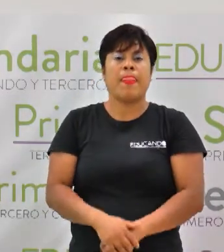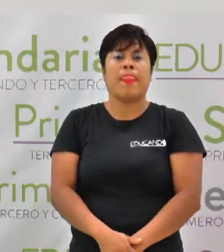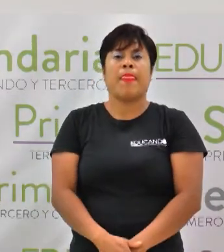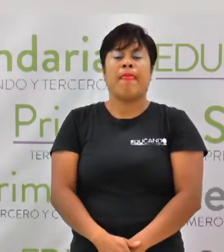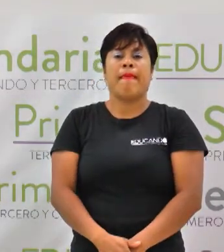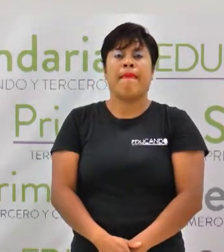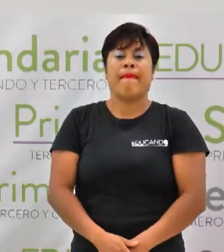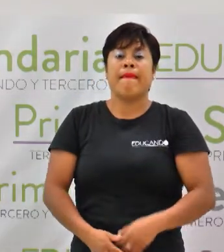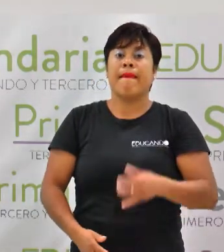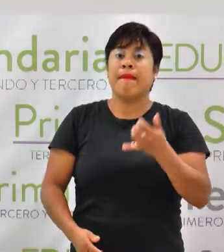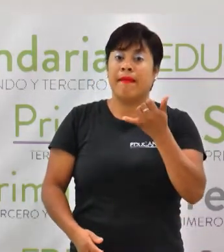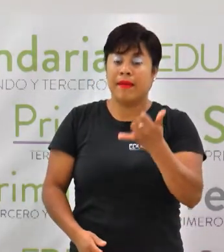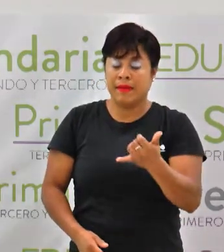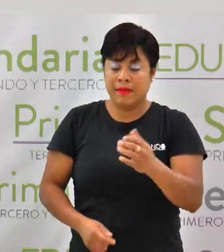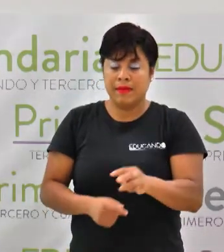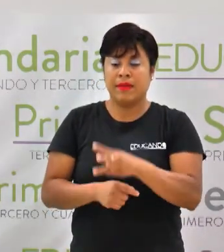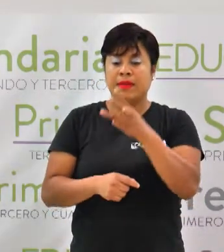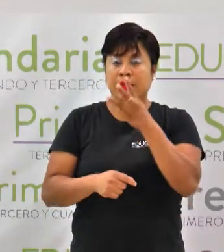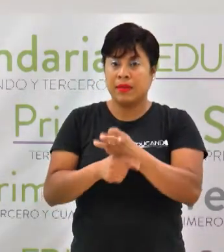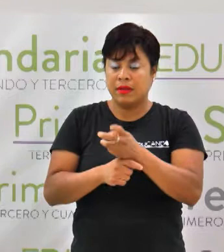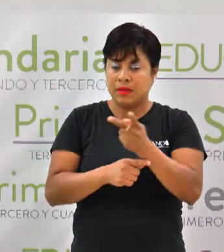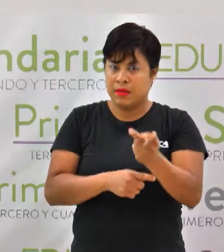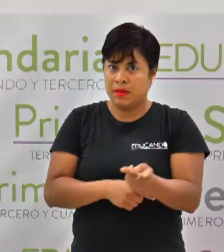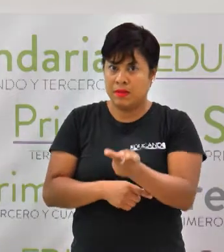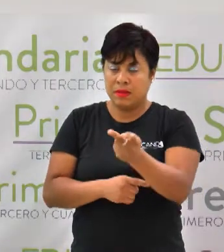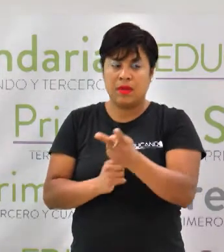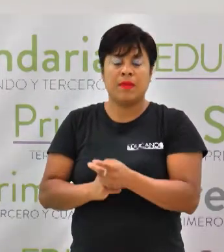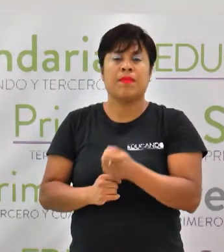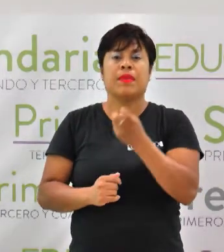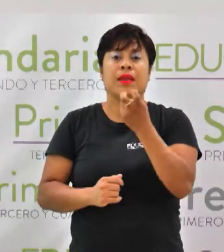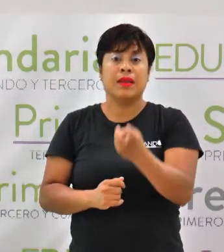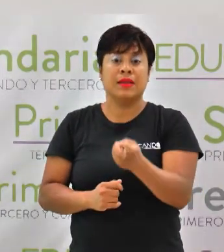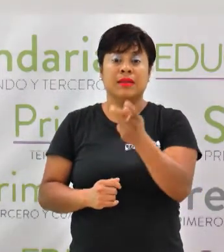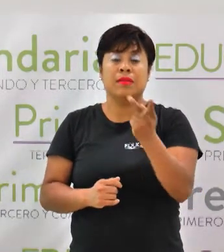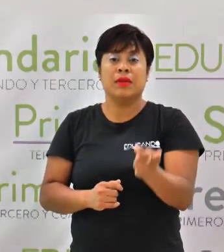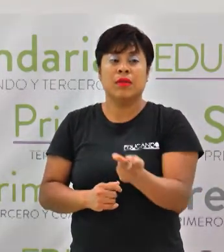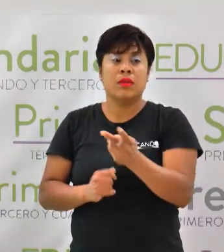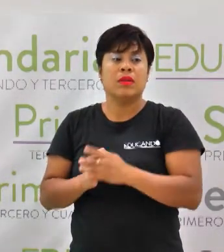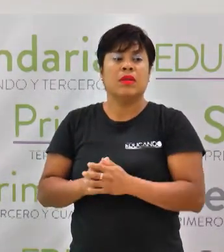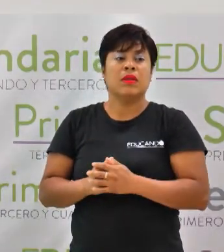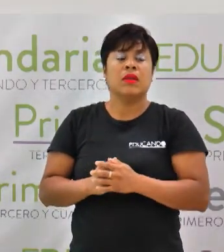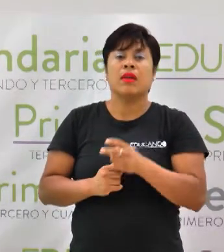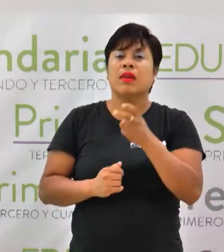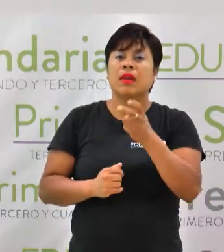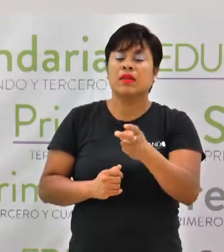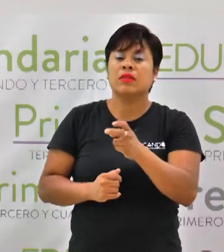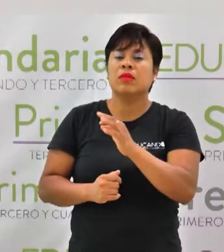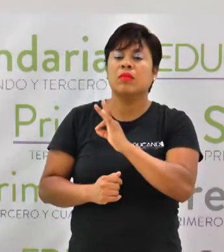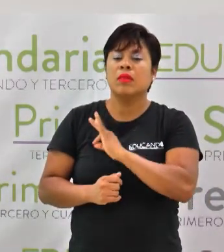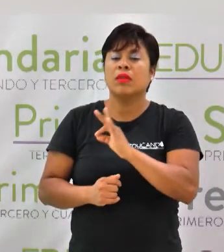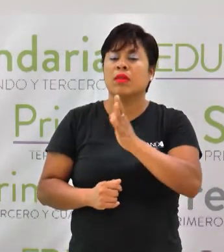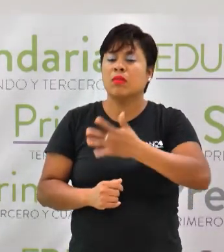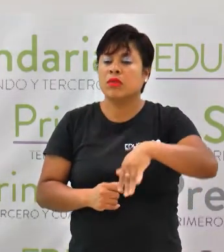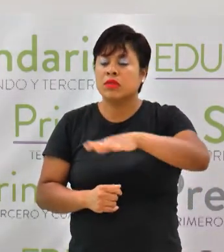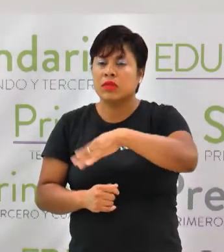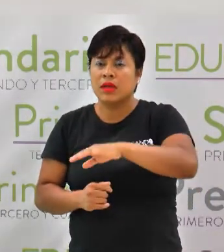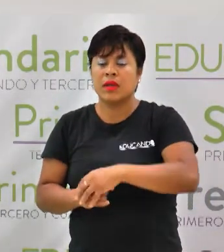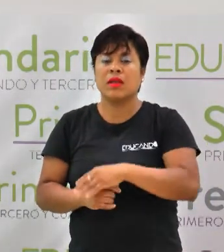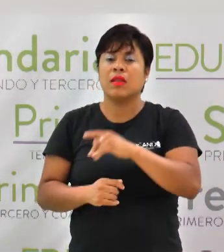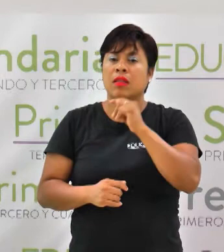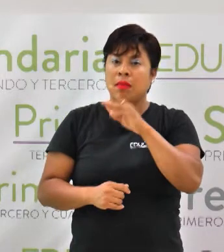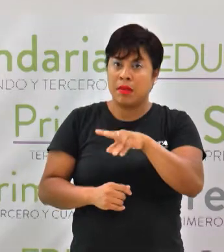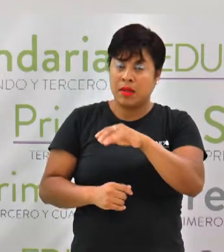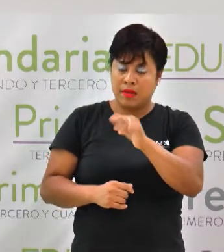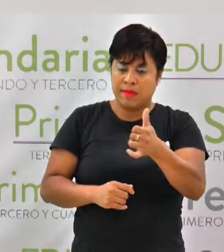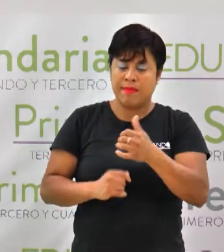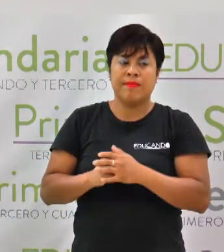¿no? Y la tercera pregunta es una pregunta que nos remite a buscar también